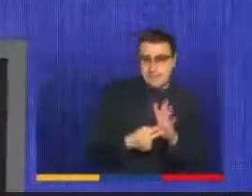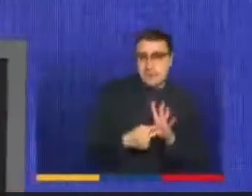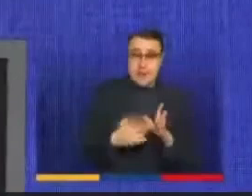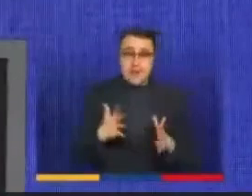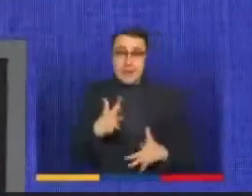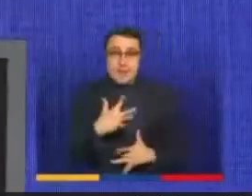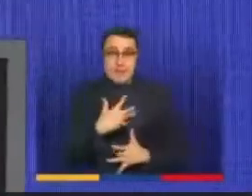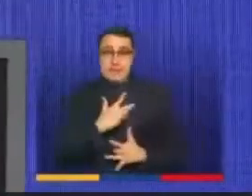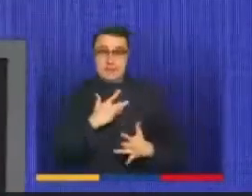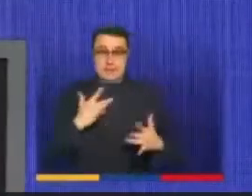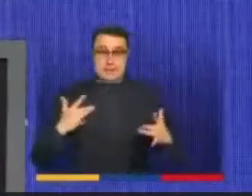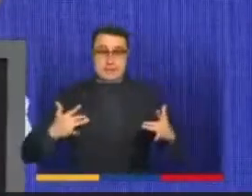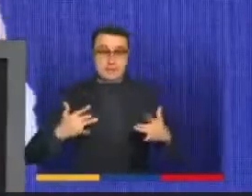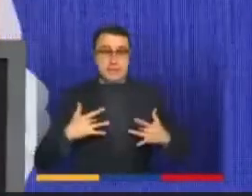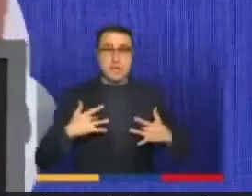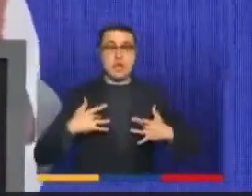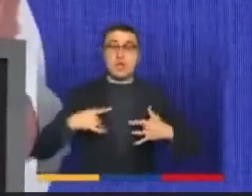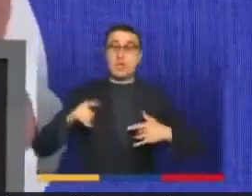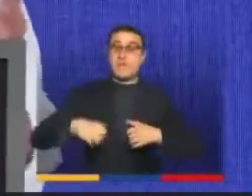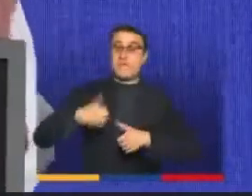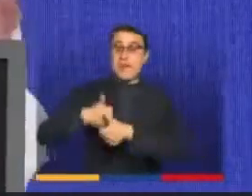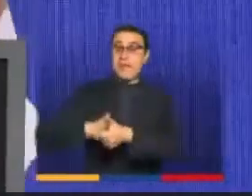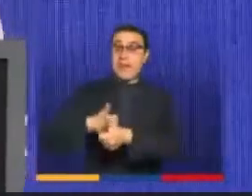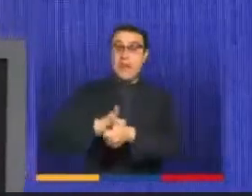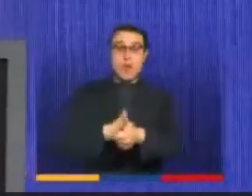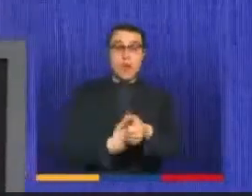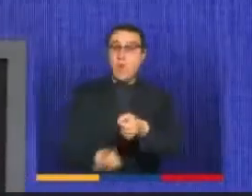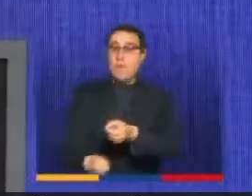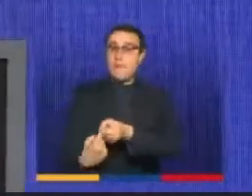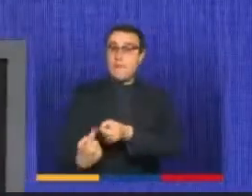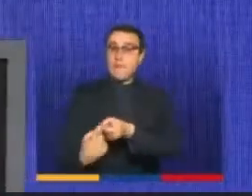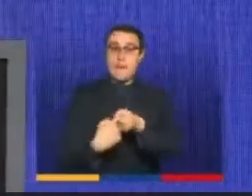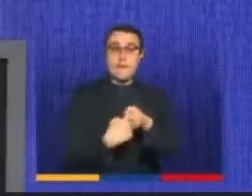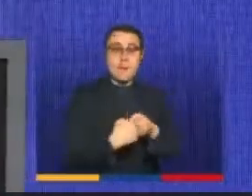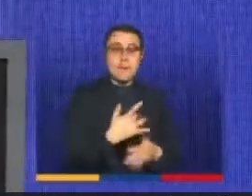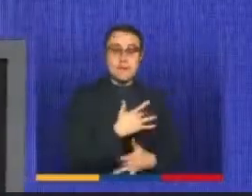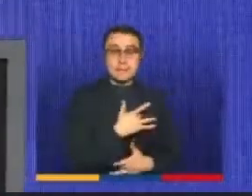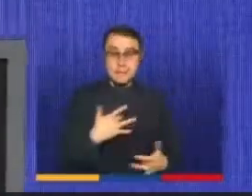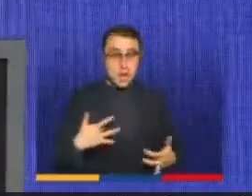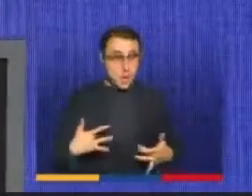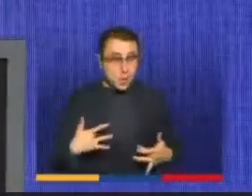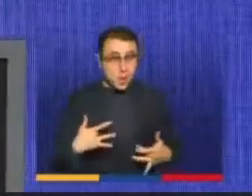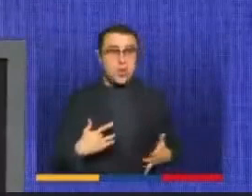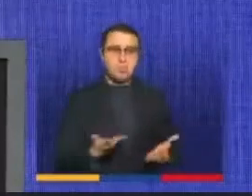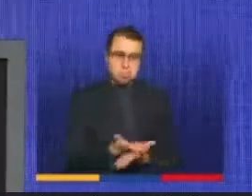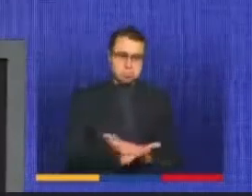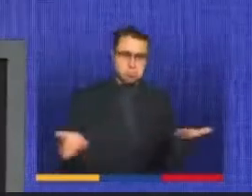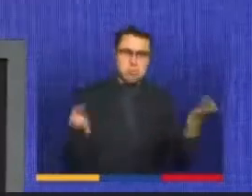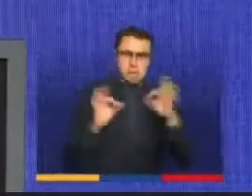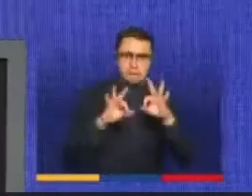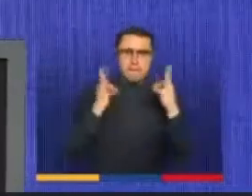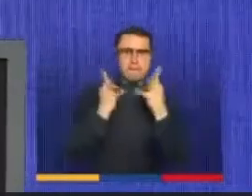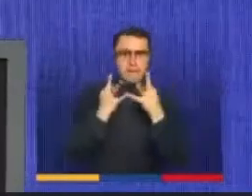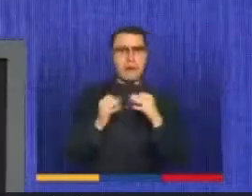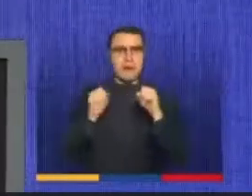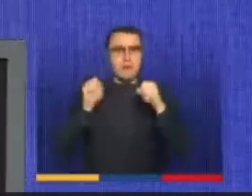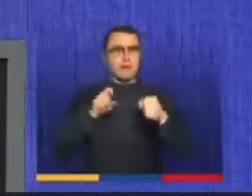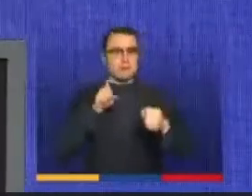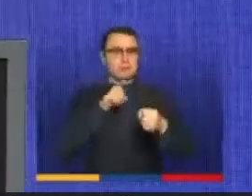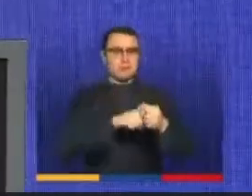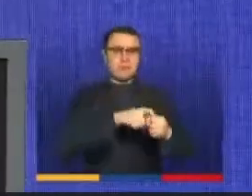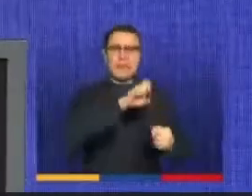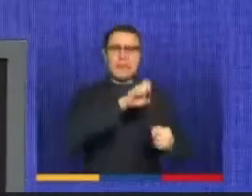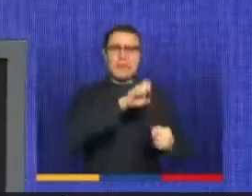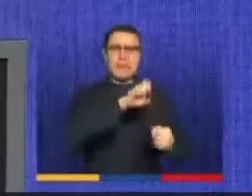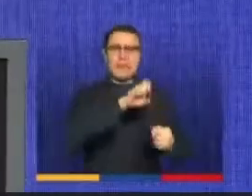lugar de ser un aseguramiento individual, ustedes pueden en sus familias tener gente que está afiliada a tal EPS